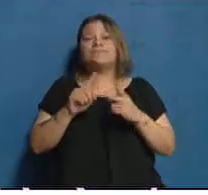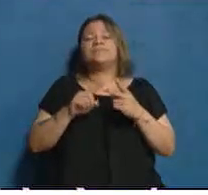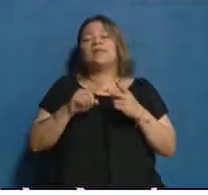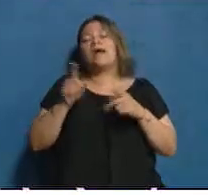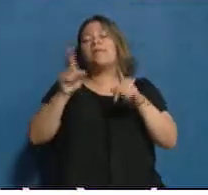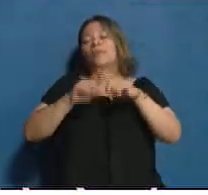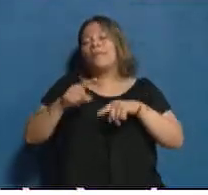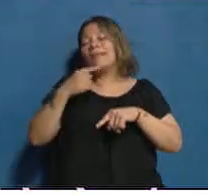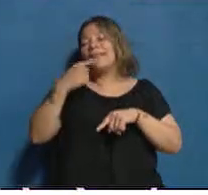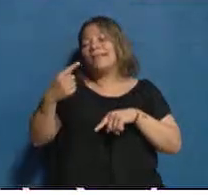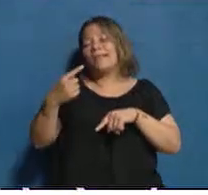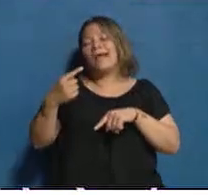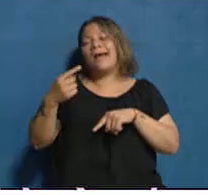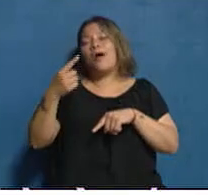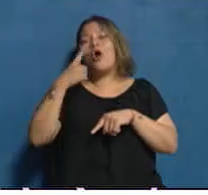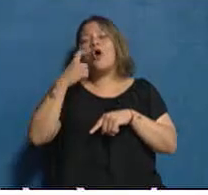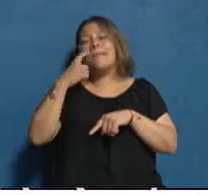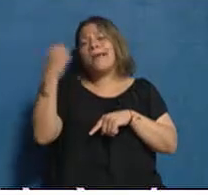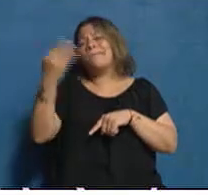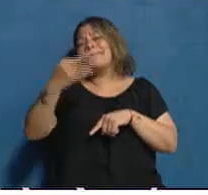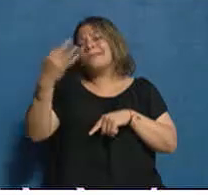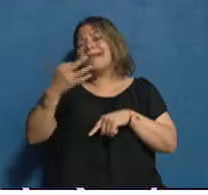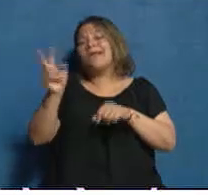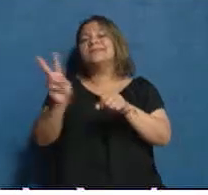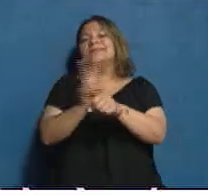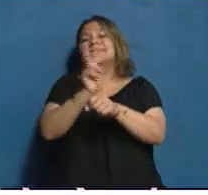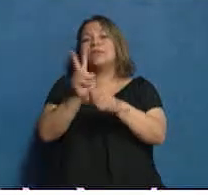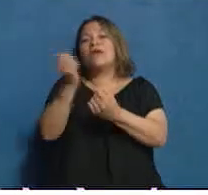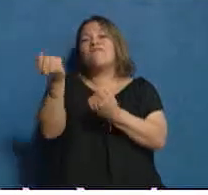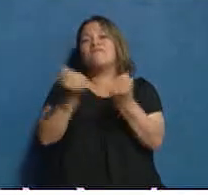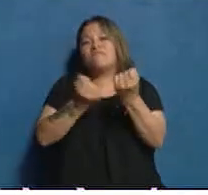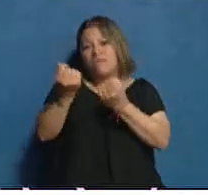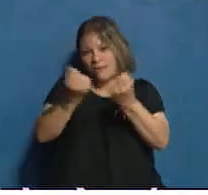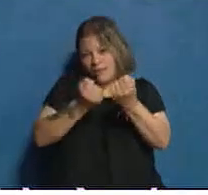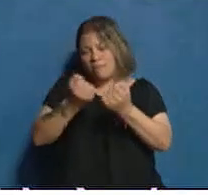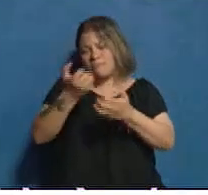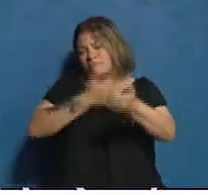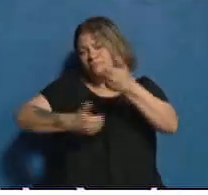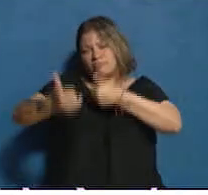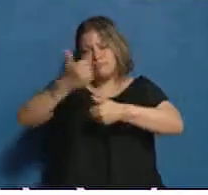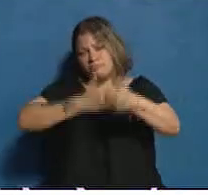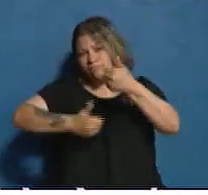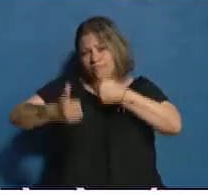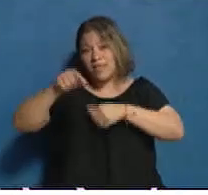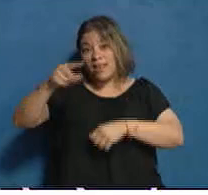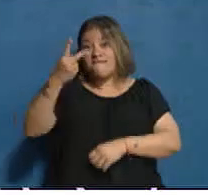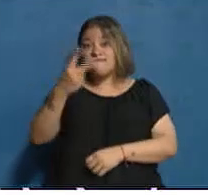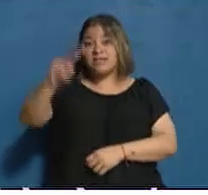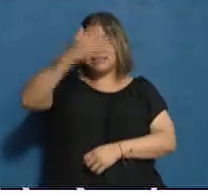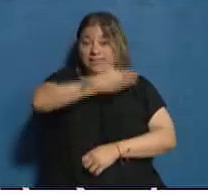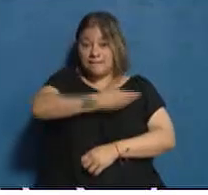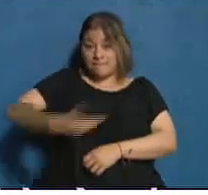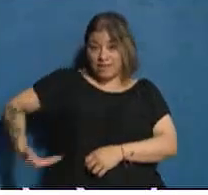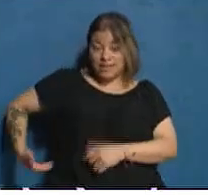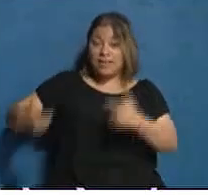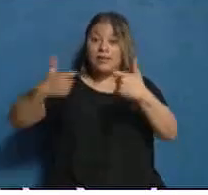un especialista en seguridad vial para hablar acerca de esta problemática. Él es vicepresidente de la